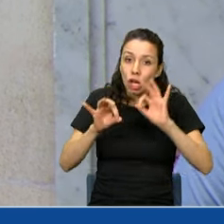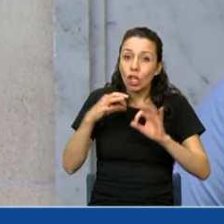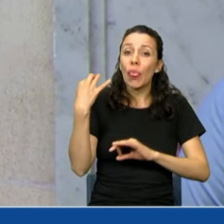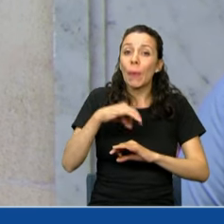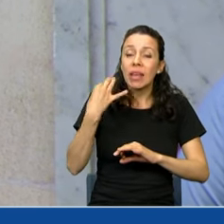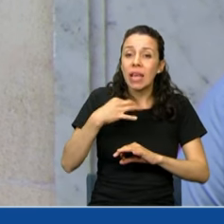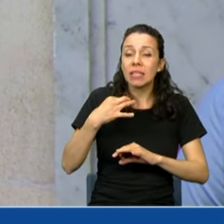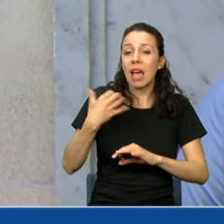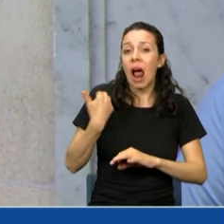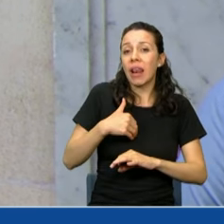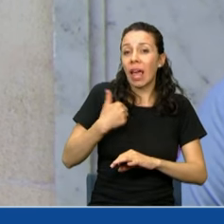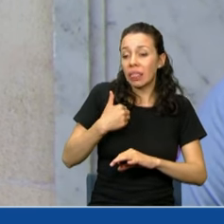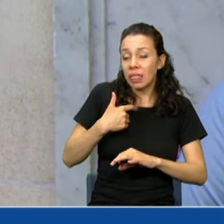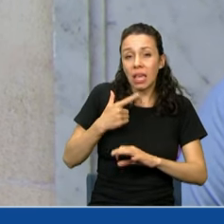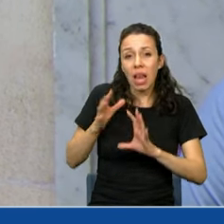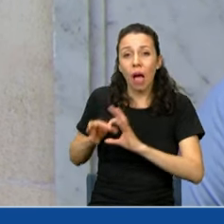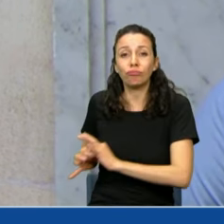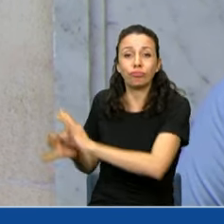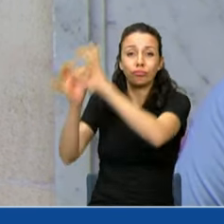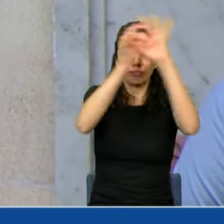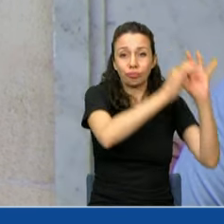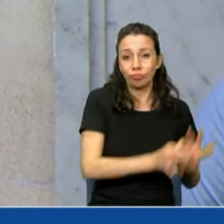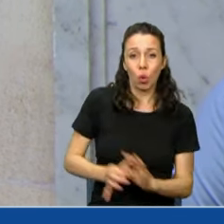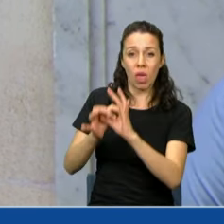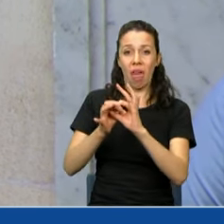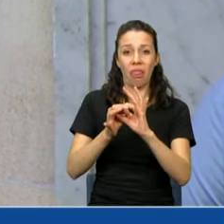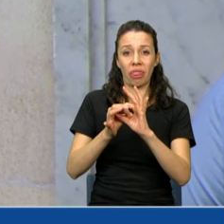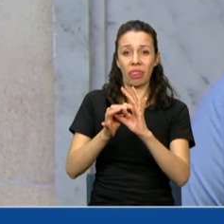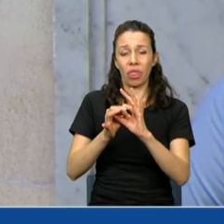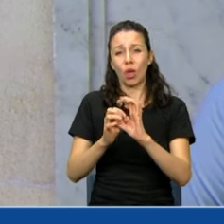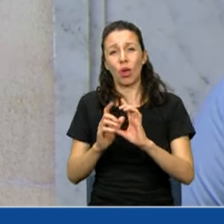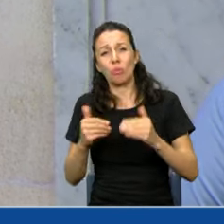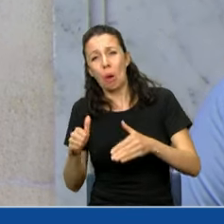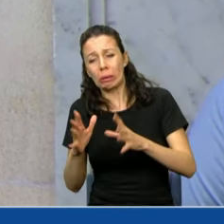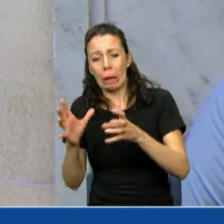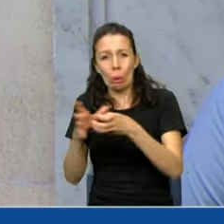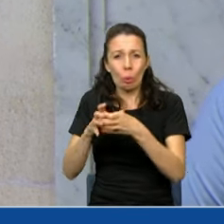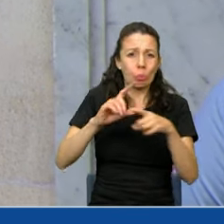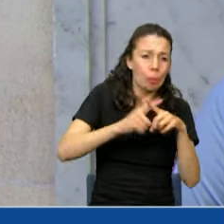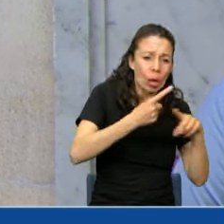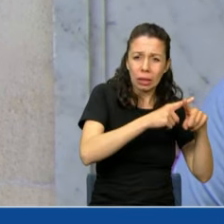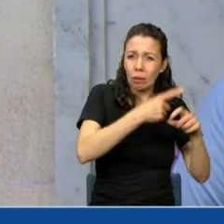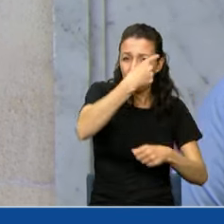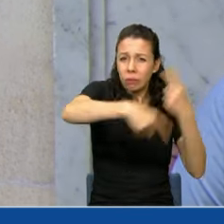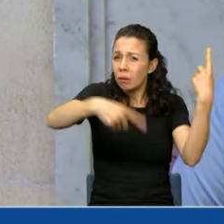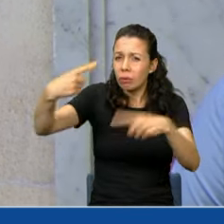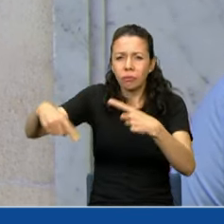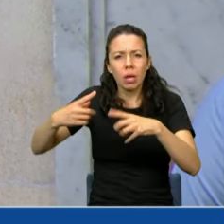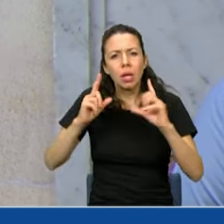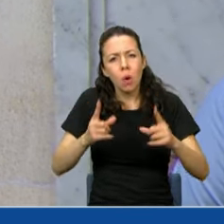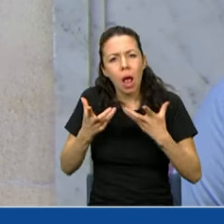nacional que se encara no solo desde un sector político sino desde distintos sectores políticos que están